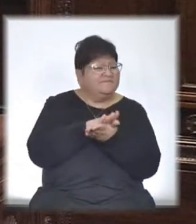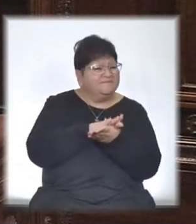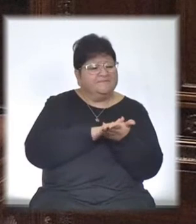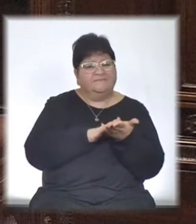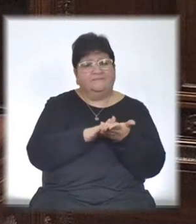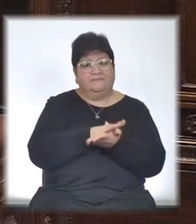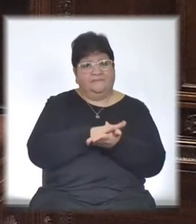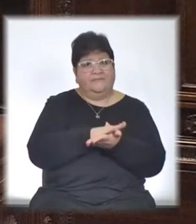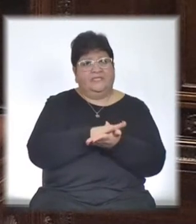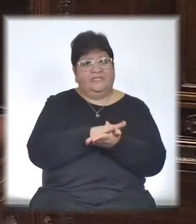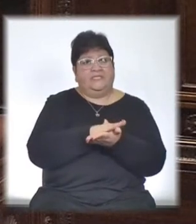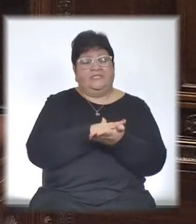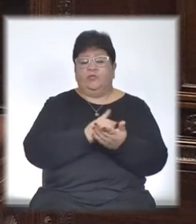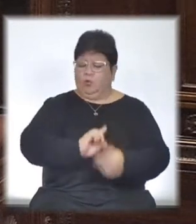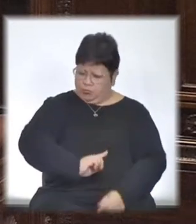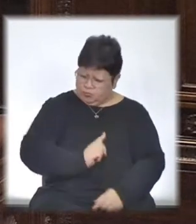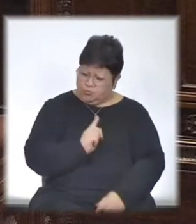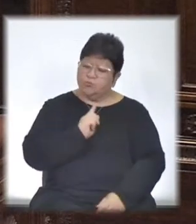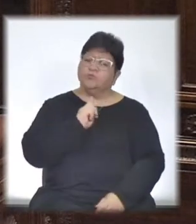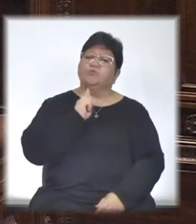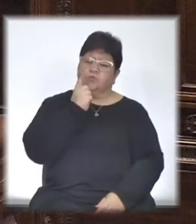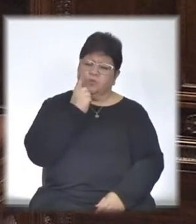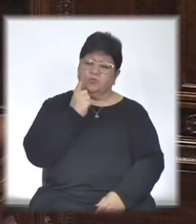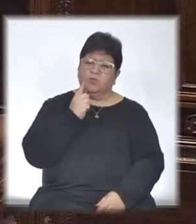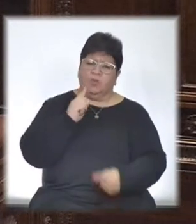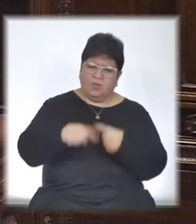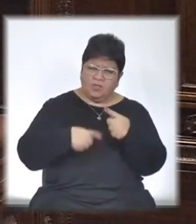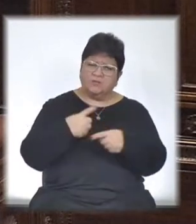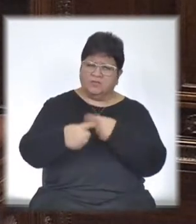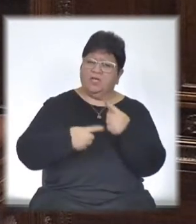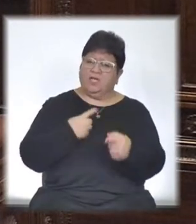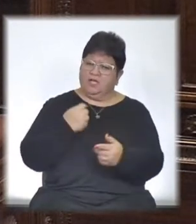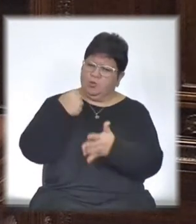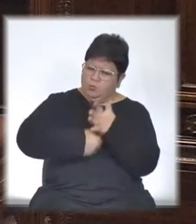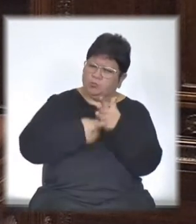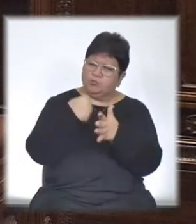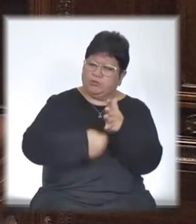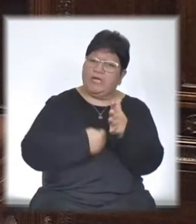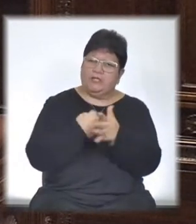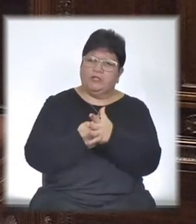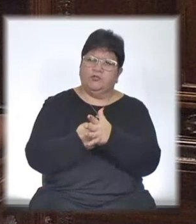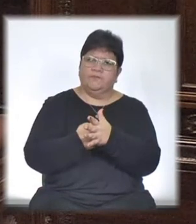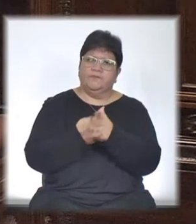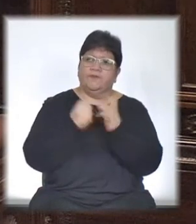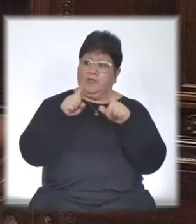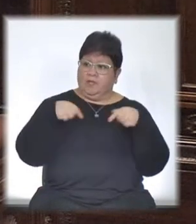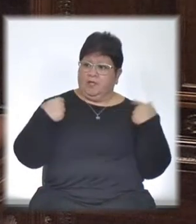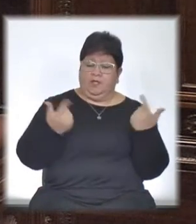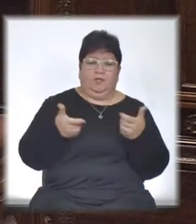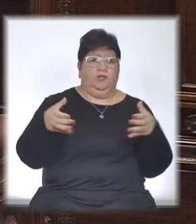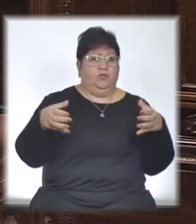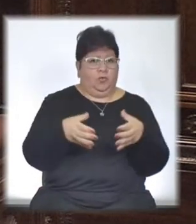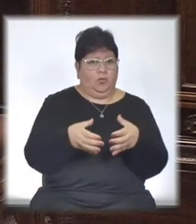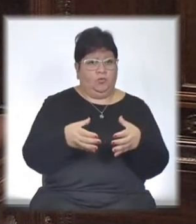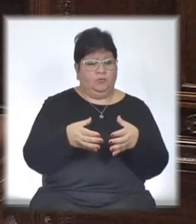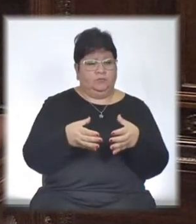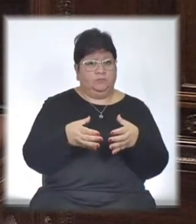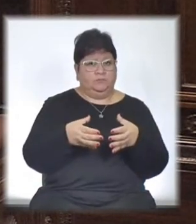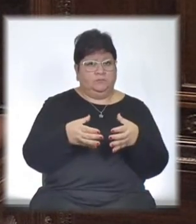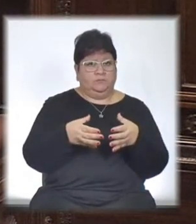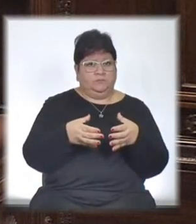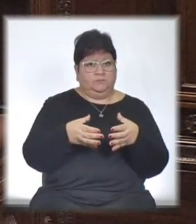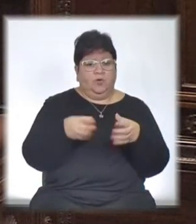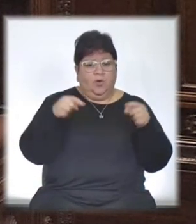Estamos y seguiremos estando orgullosos de ellos, y haber sido parte de una epopeya colectiva que cristalizó y forjó el Uruguay